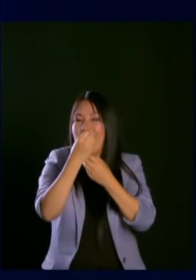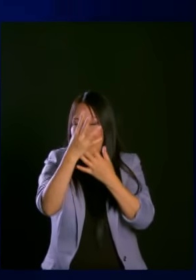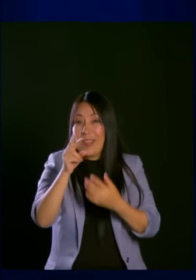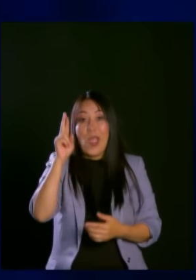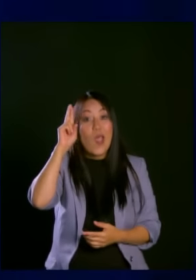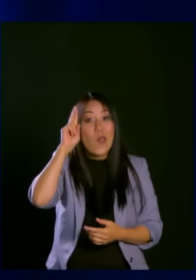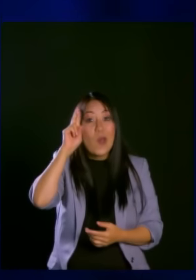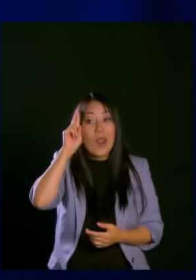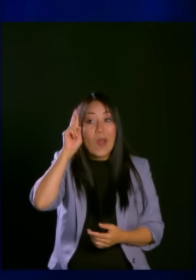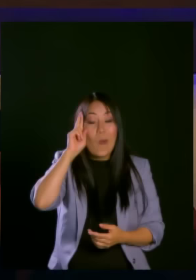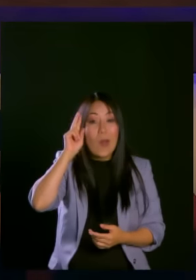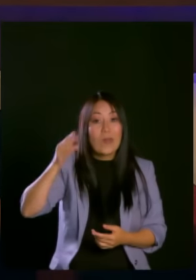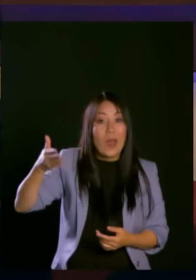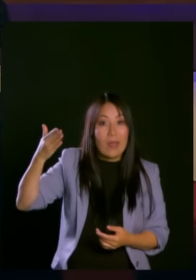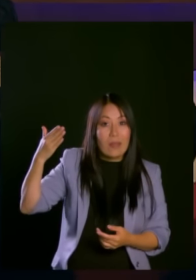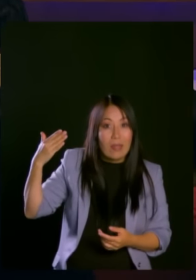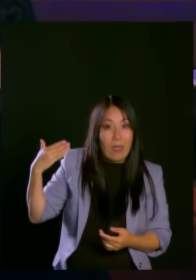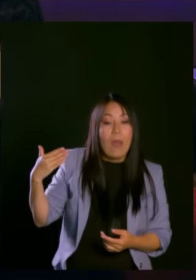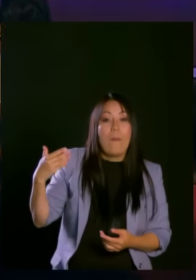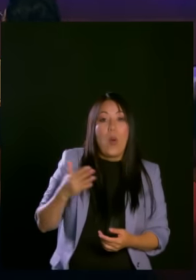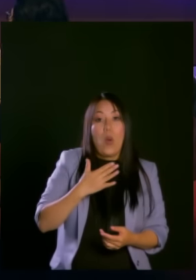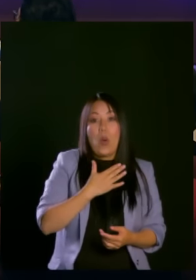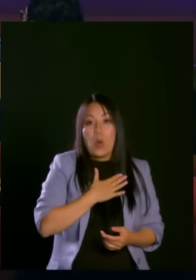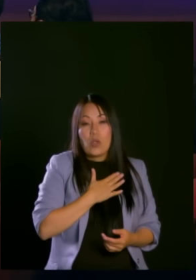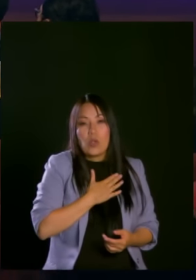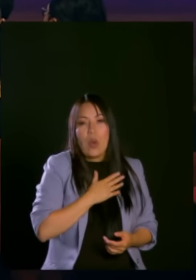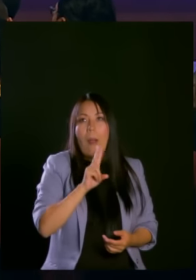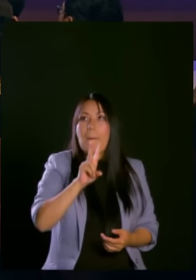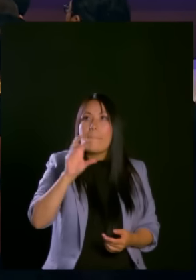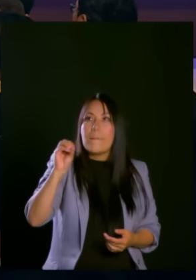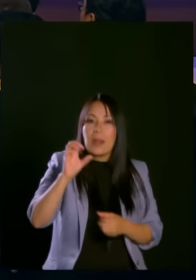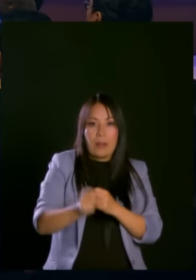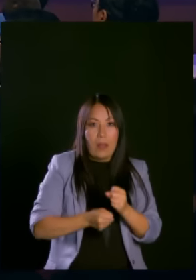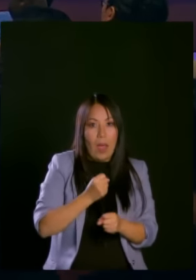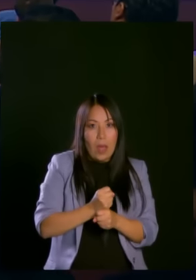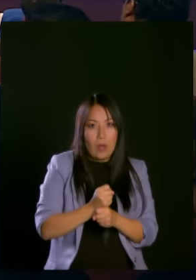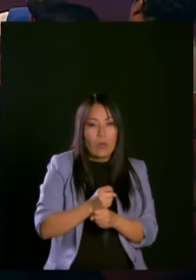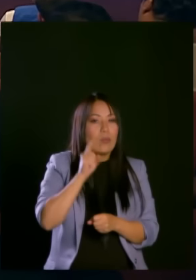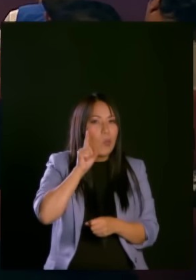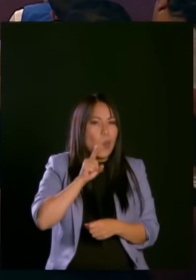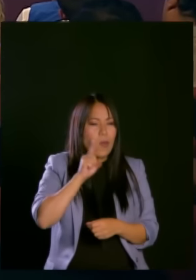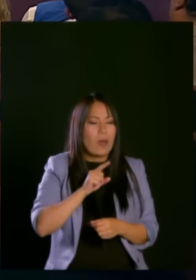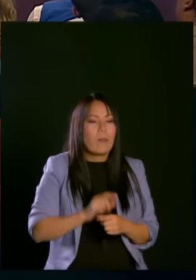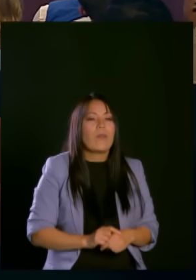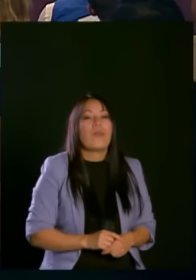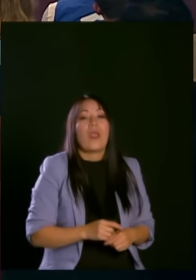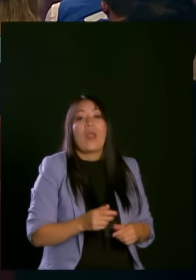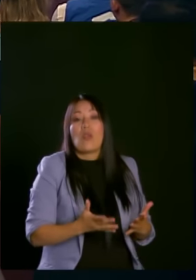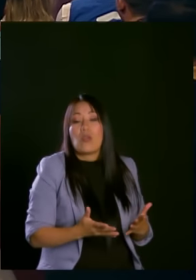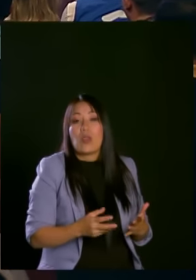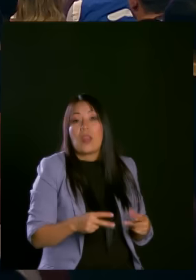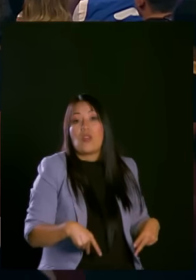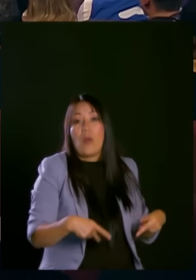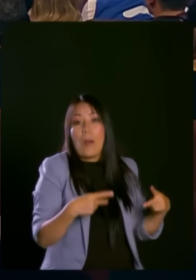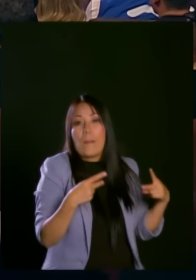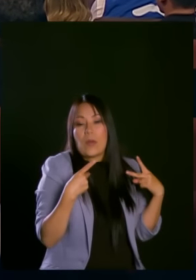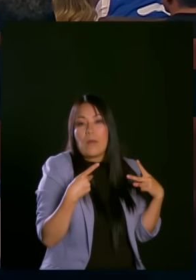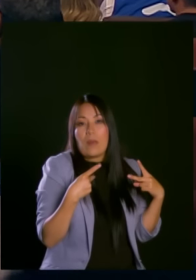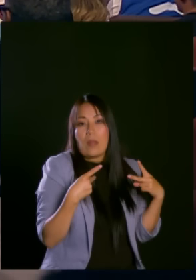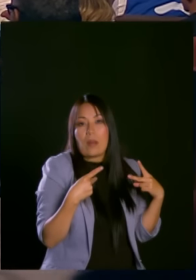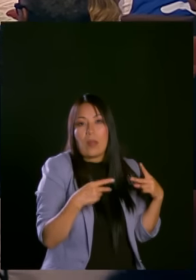tuve que dejar de vivir con mi familia. Tenía que 20 años, ¿sabes? Mucho. Decidí sostenerme